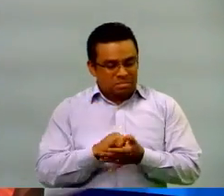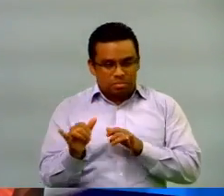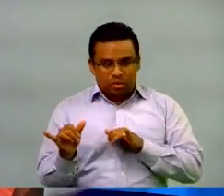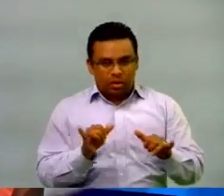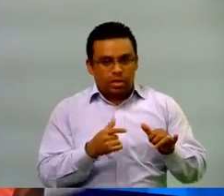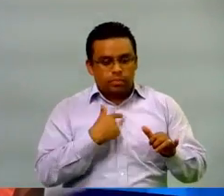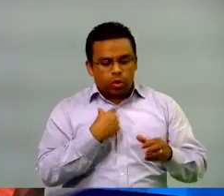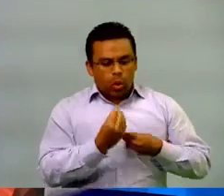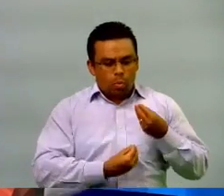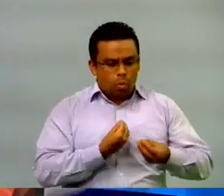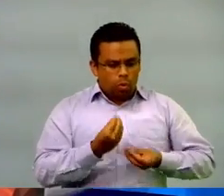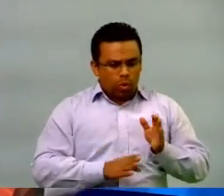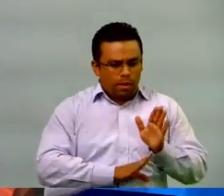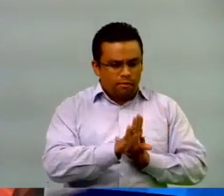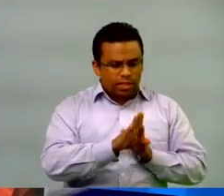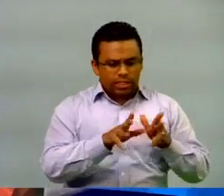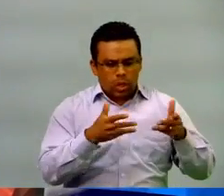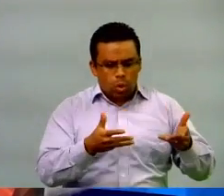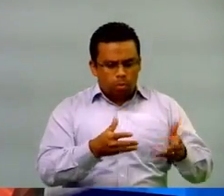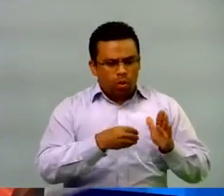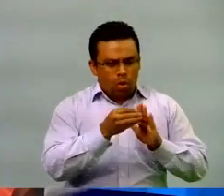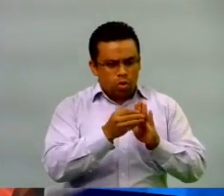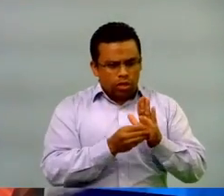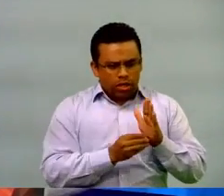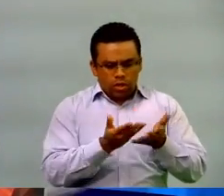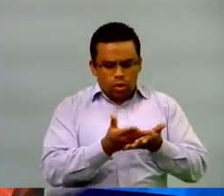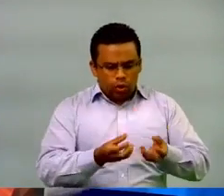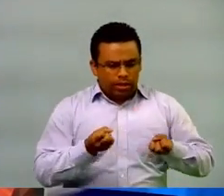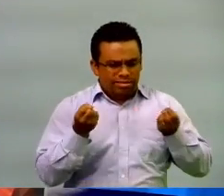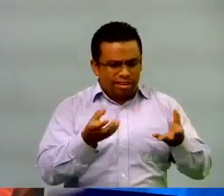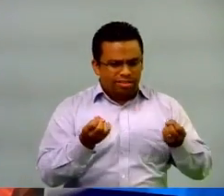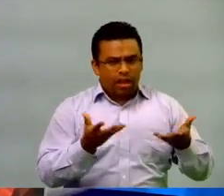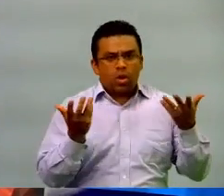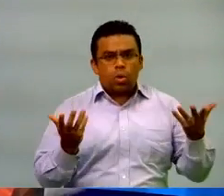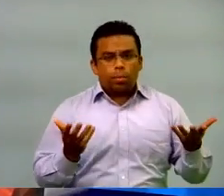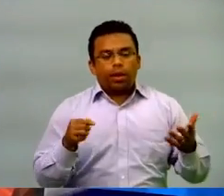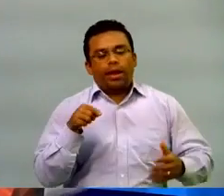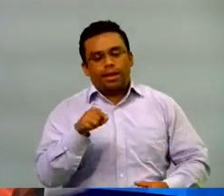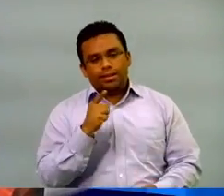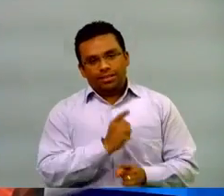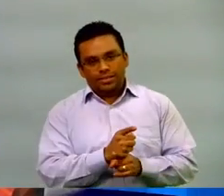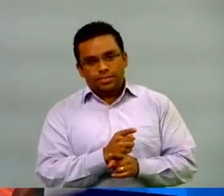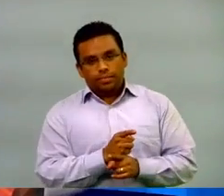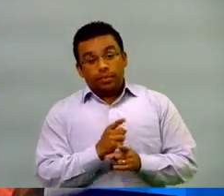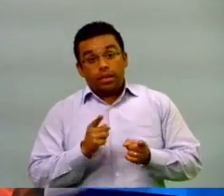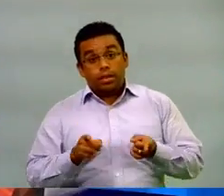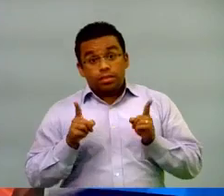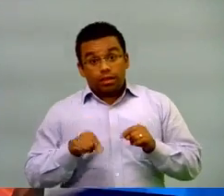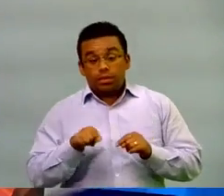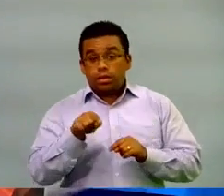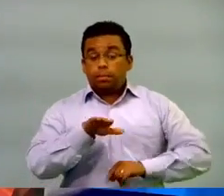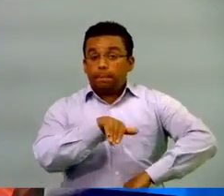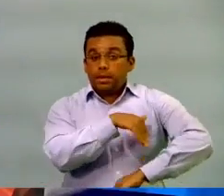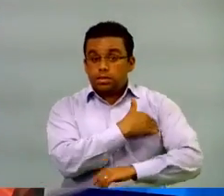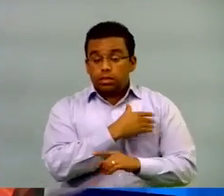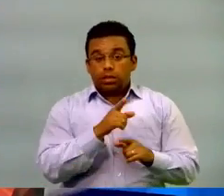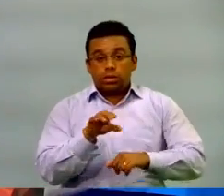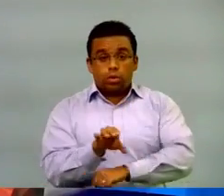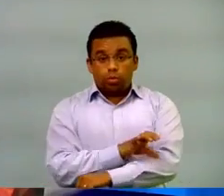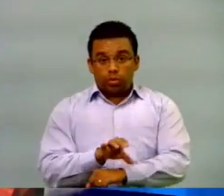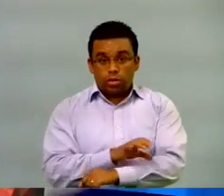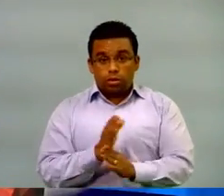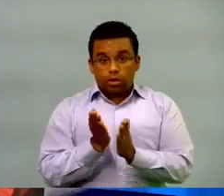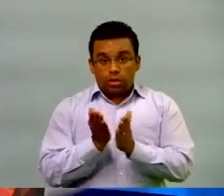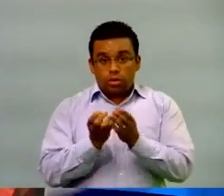cabo esos contenidos. Yo creo que en esa parte el Ministerio y Computadores está